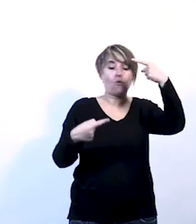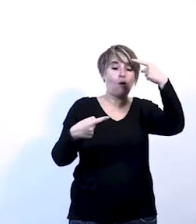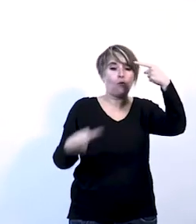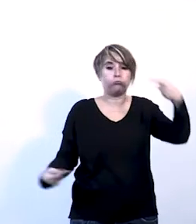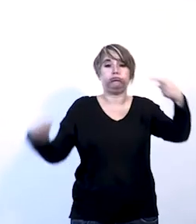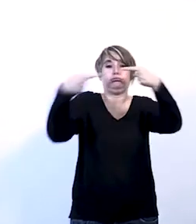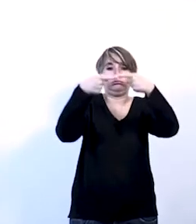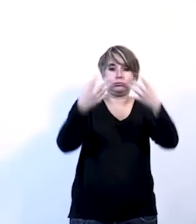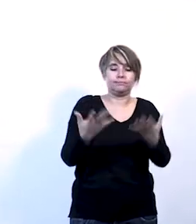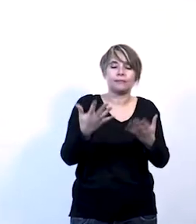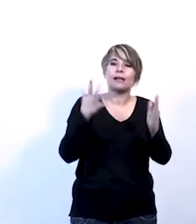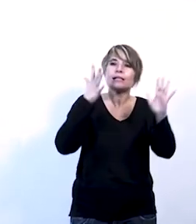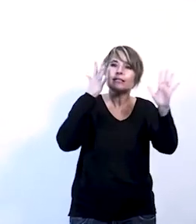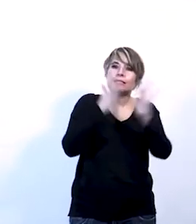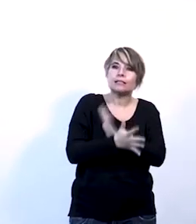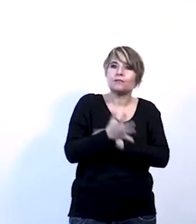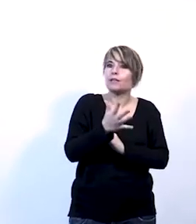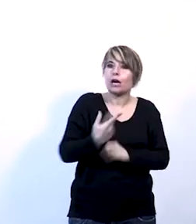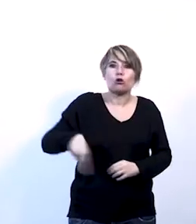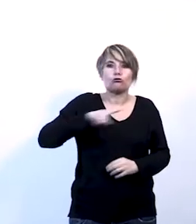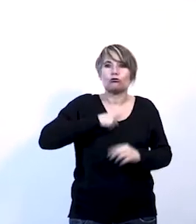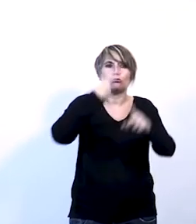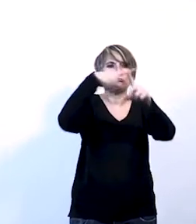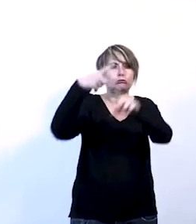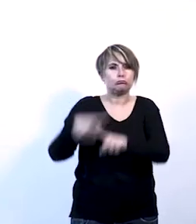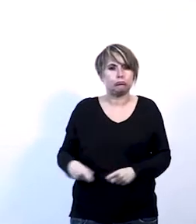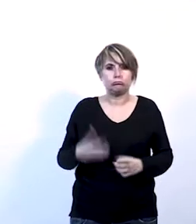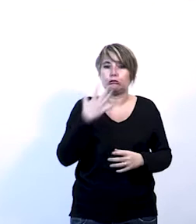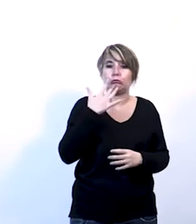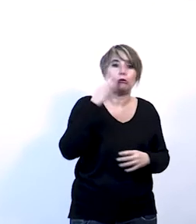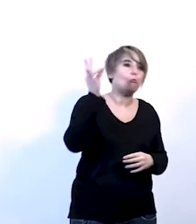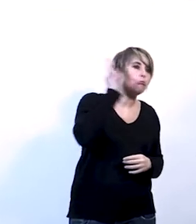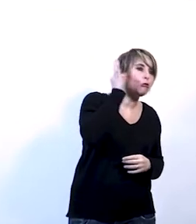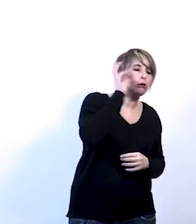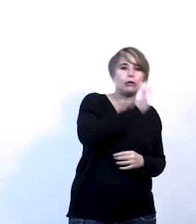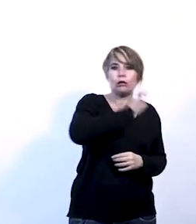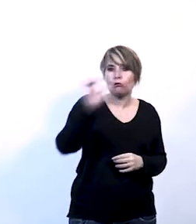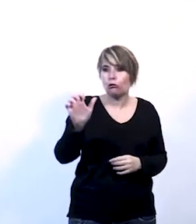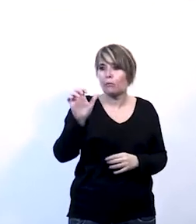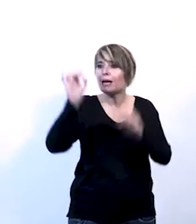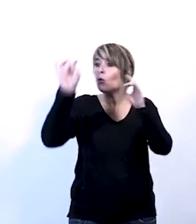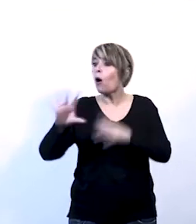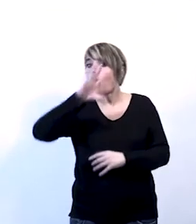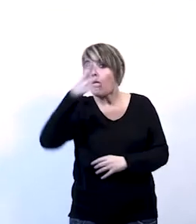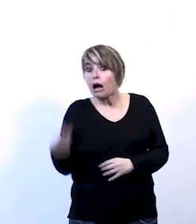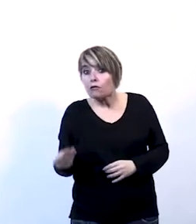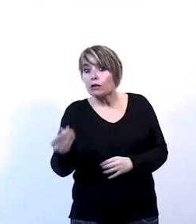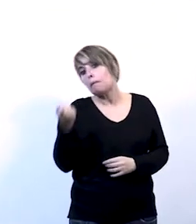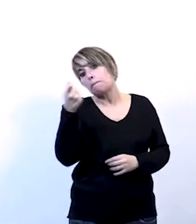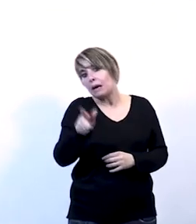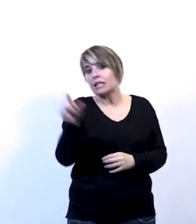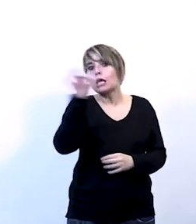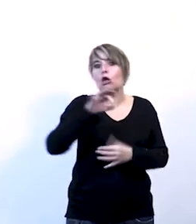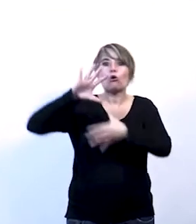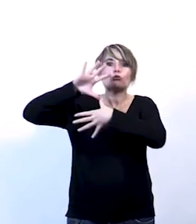hace pensar a veces de que no, somos muy diferentes. ¿Cómo una mujer de Europa puede que sea similar a una de África, una